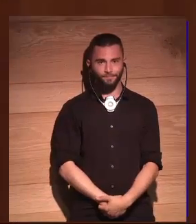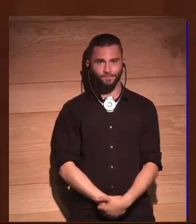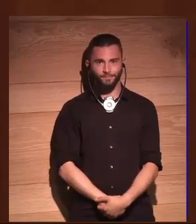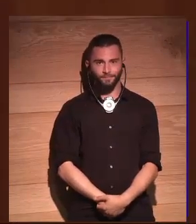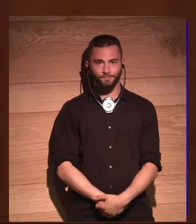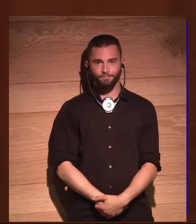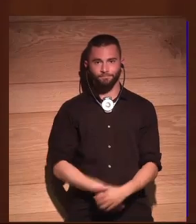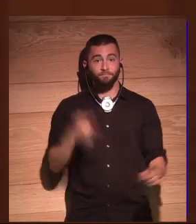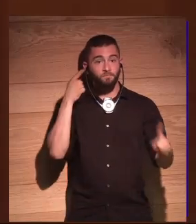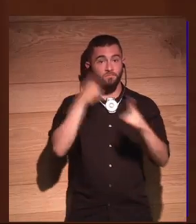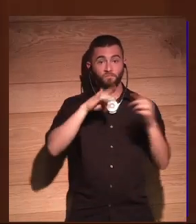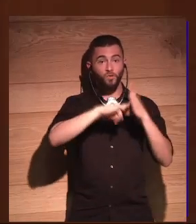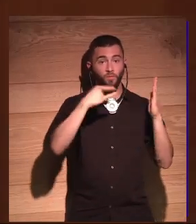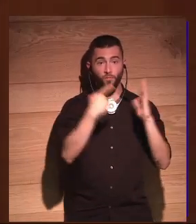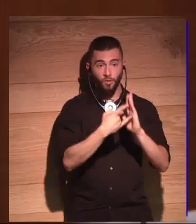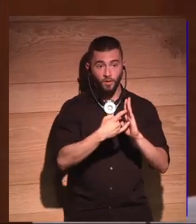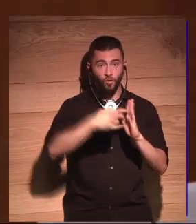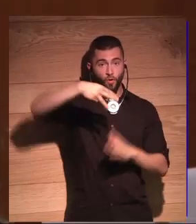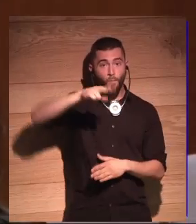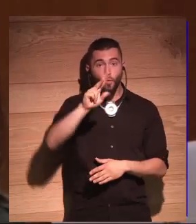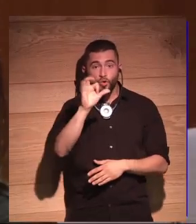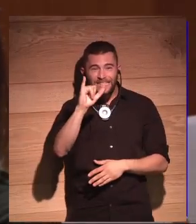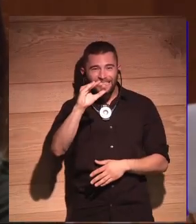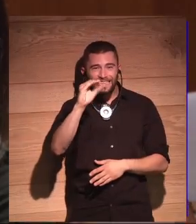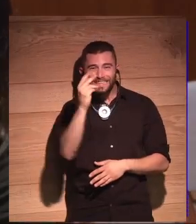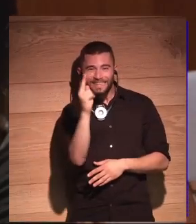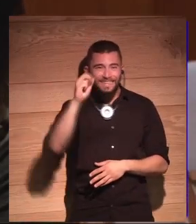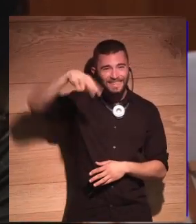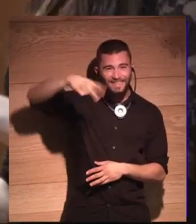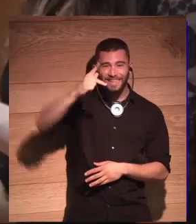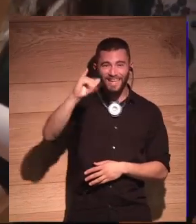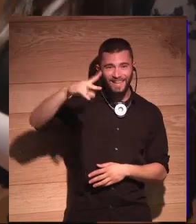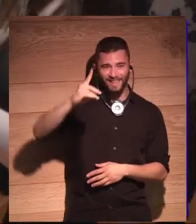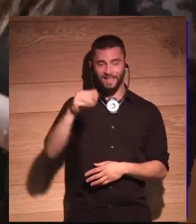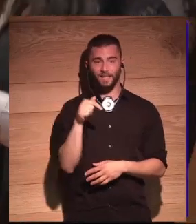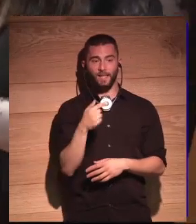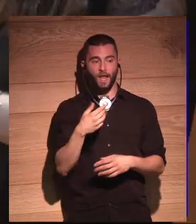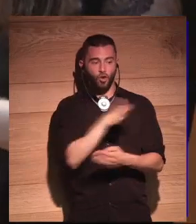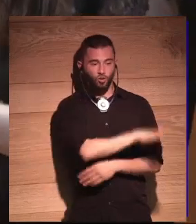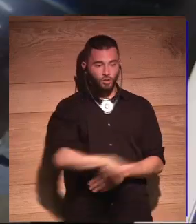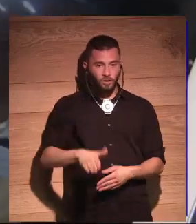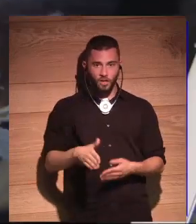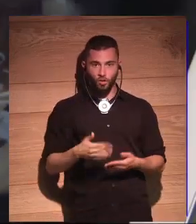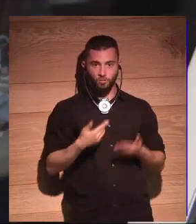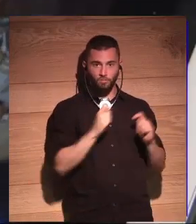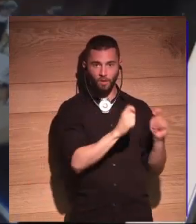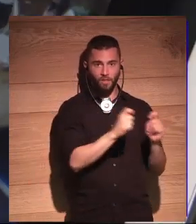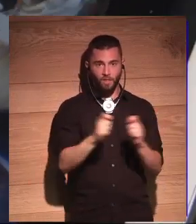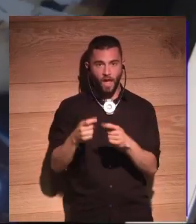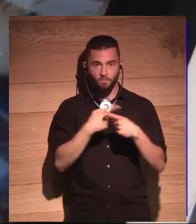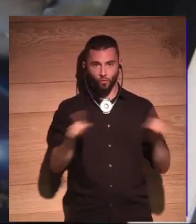Nuestro objetivo con el proyecto Music In es llegar a los niños. Iniciando a los niños en la música de un